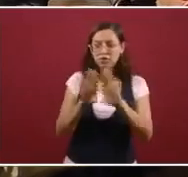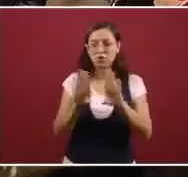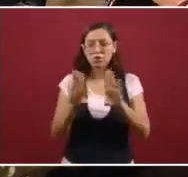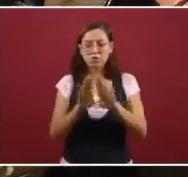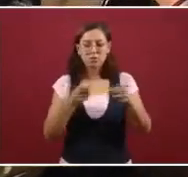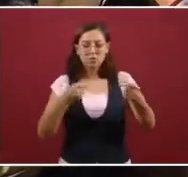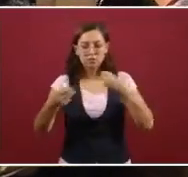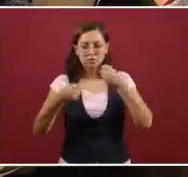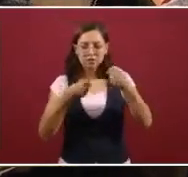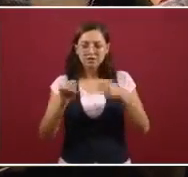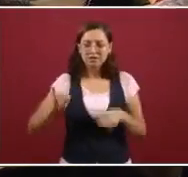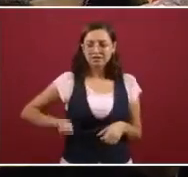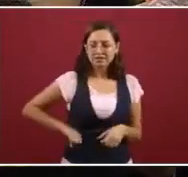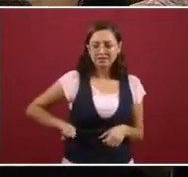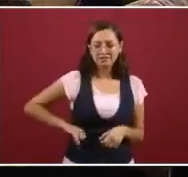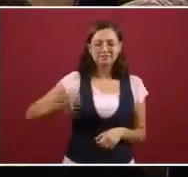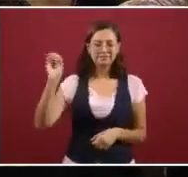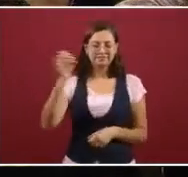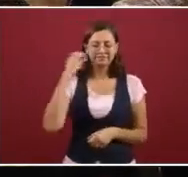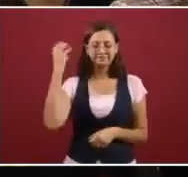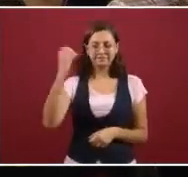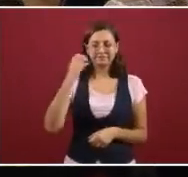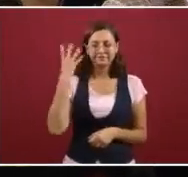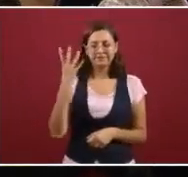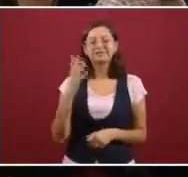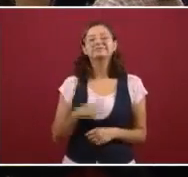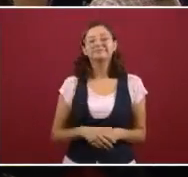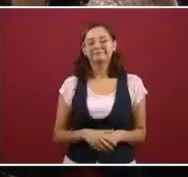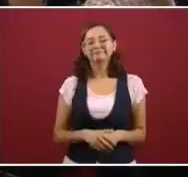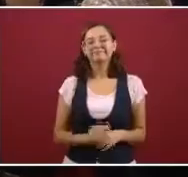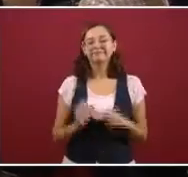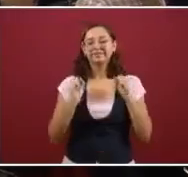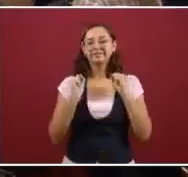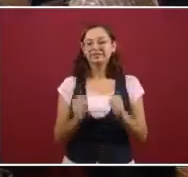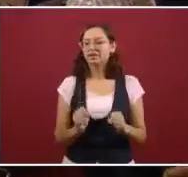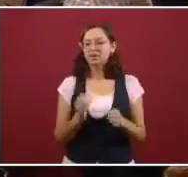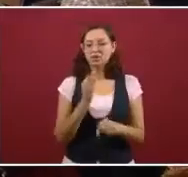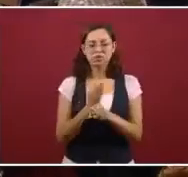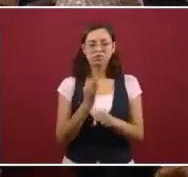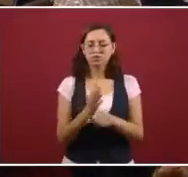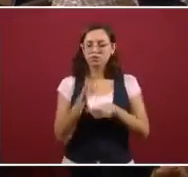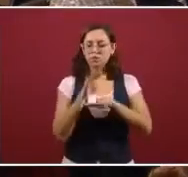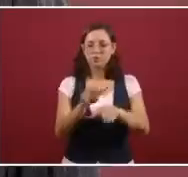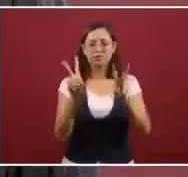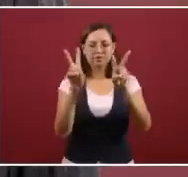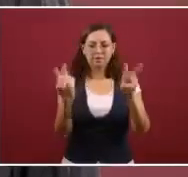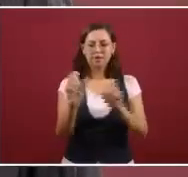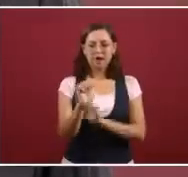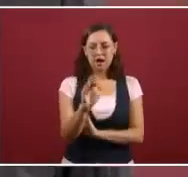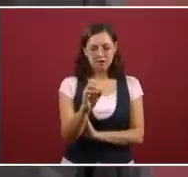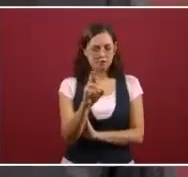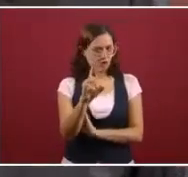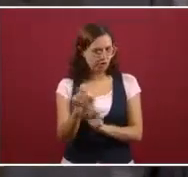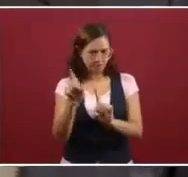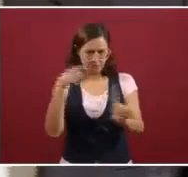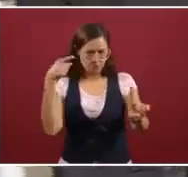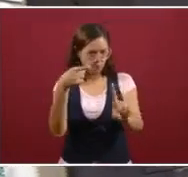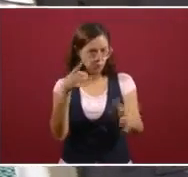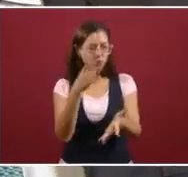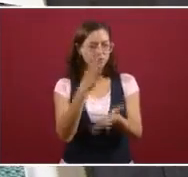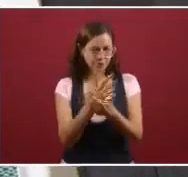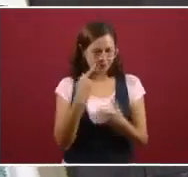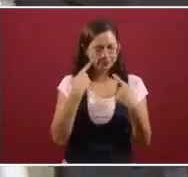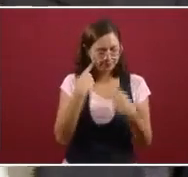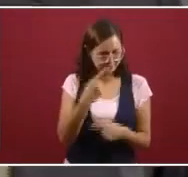de interesante esta conferencia, que seguramente todo va a ser sobre las Afores, van a ver. Estuvieron ahí